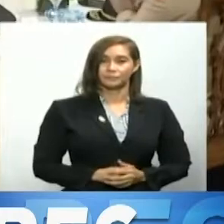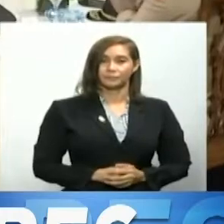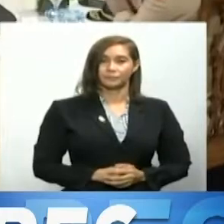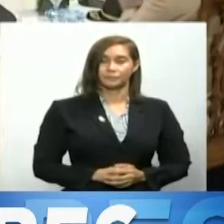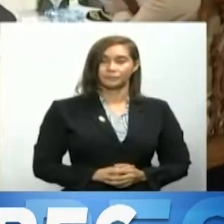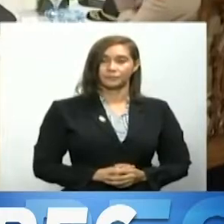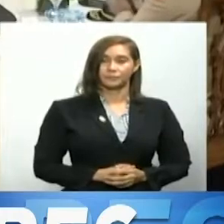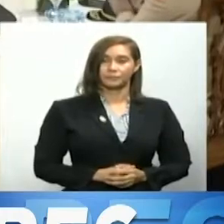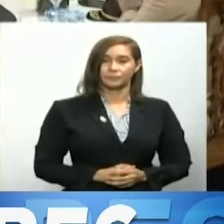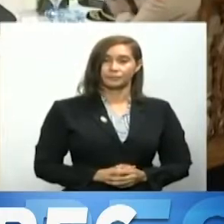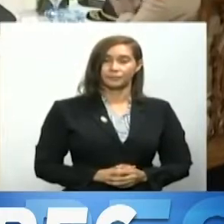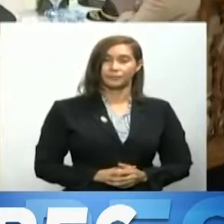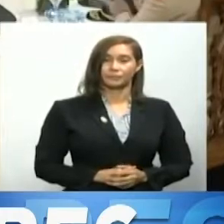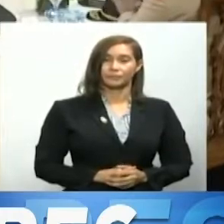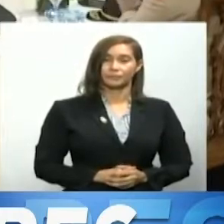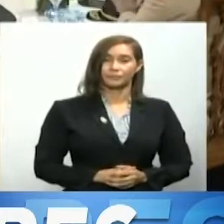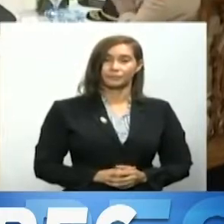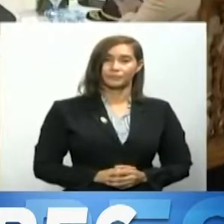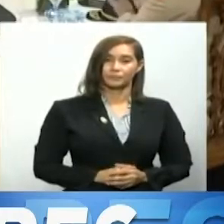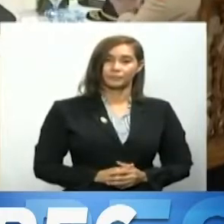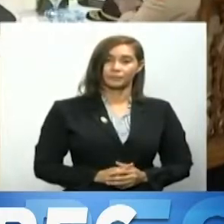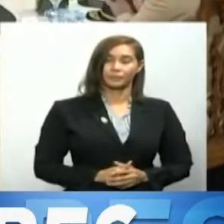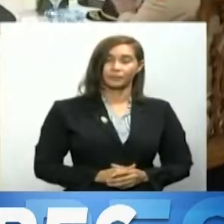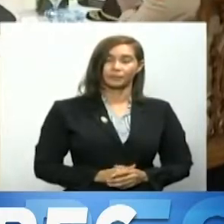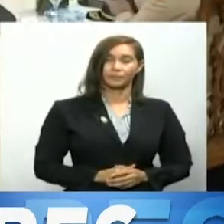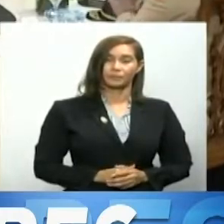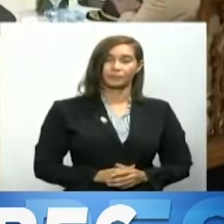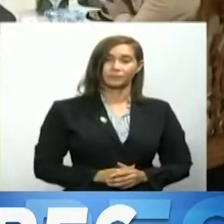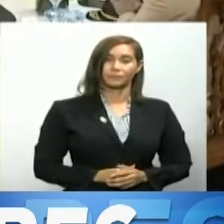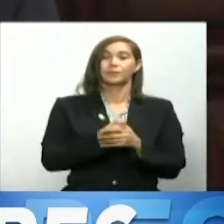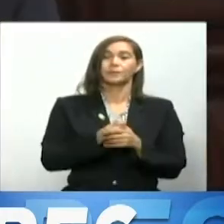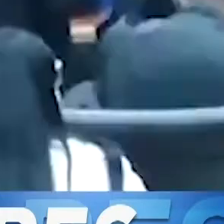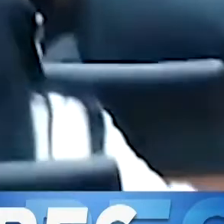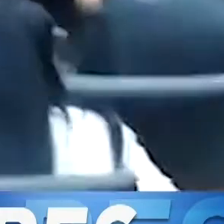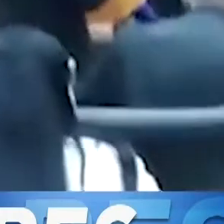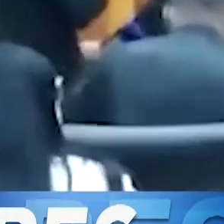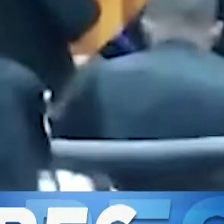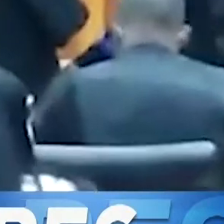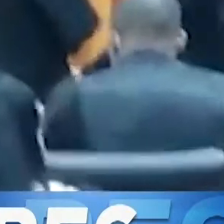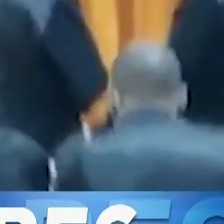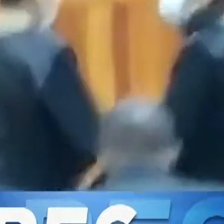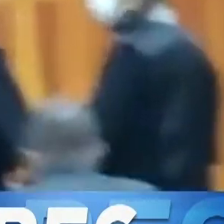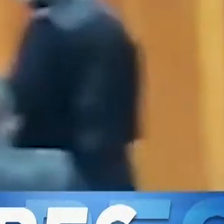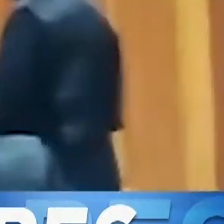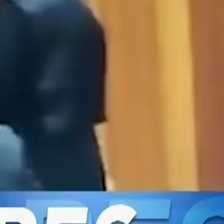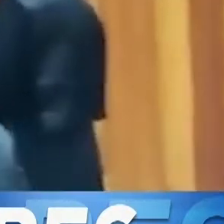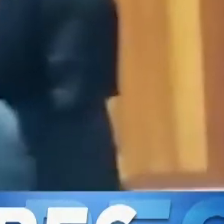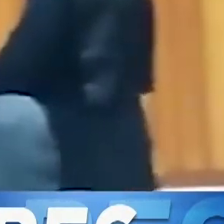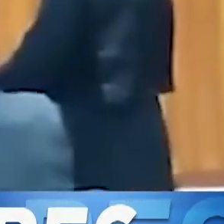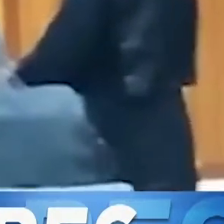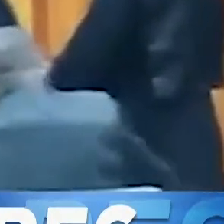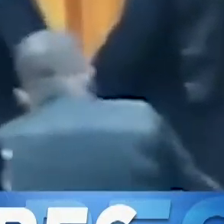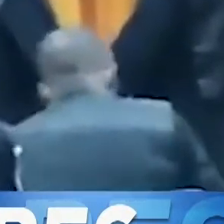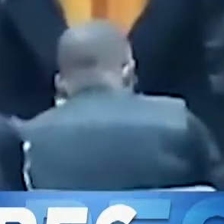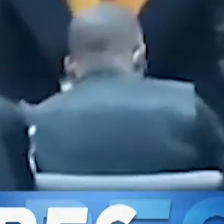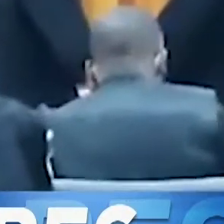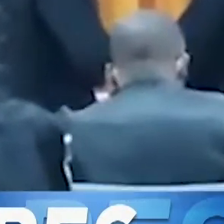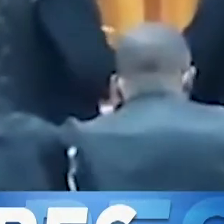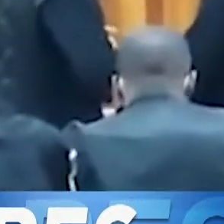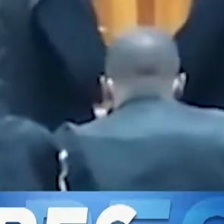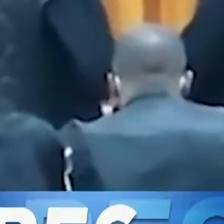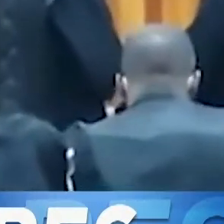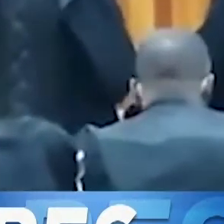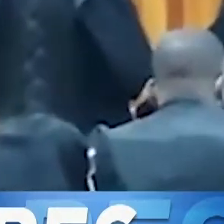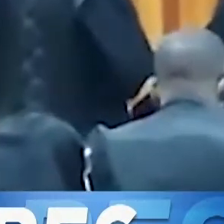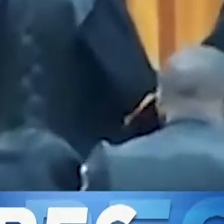que pagar a quienes se entreguen armas de fuego ilegales e intereses de los detalles además reinicie este lunes juicio de caso